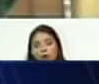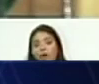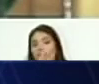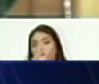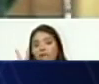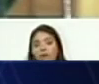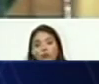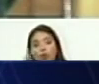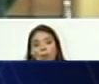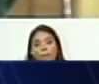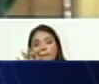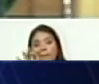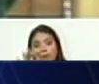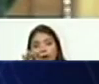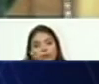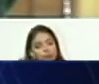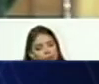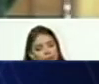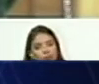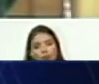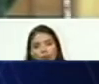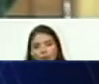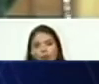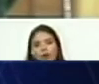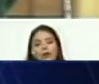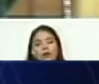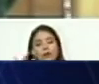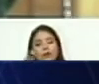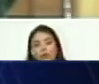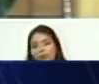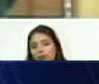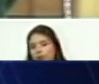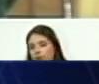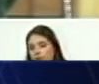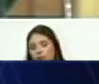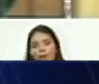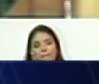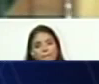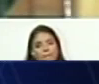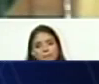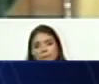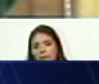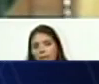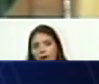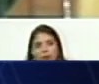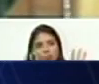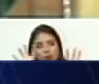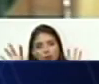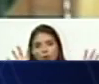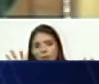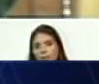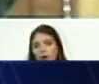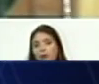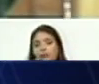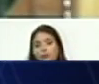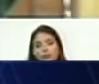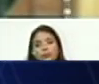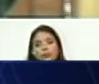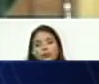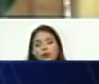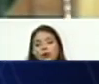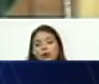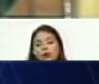es una nación que promueve la integración y la cooperación pacífica entre las naciones de conformidad a